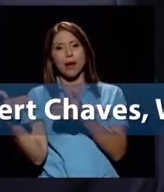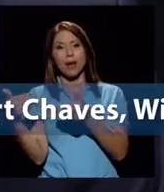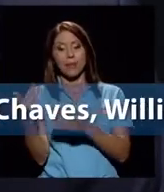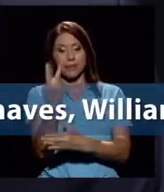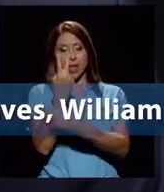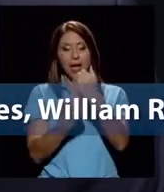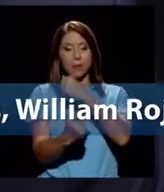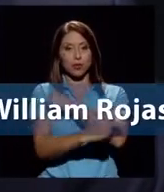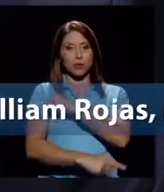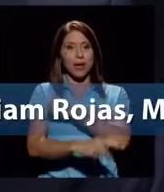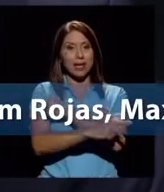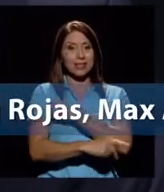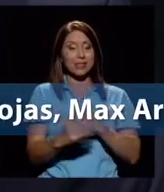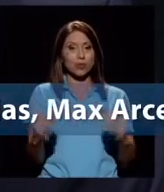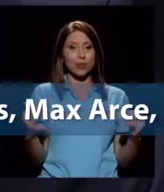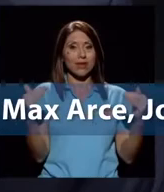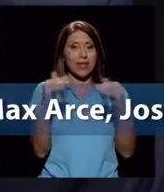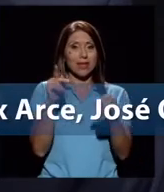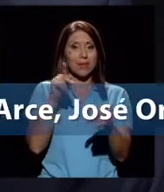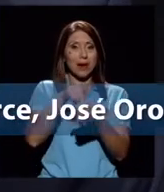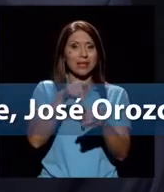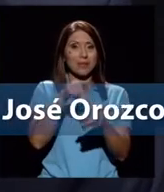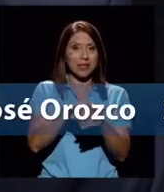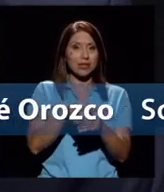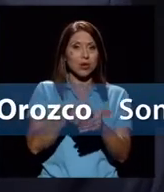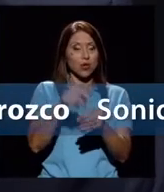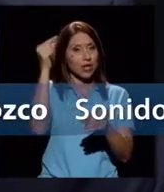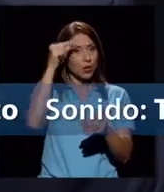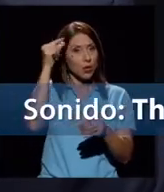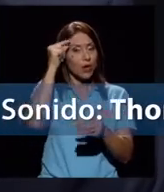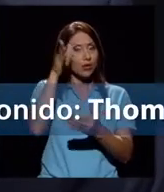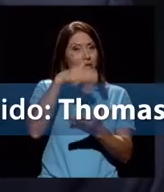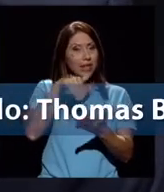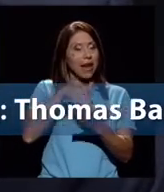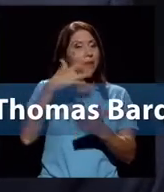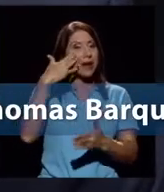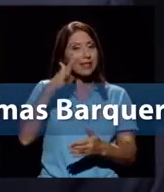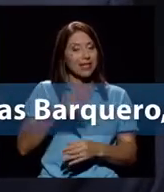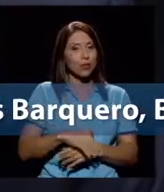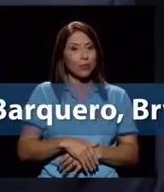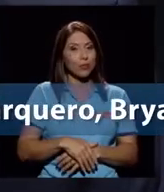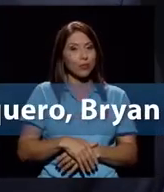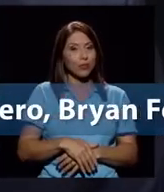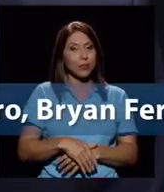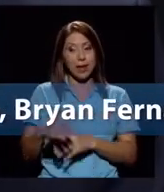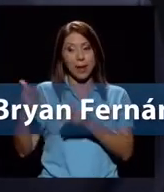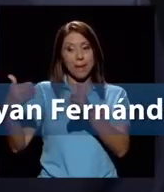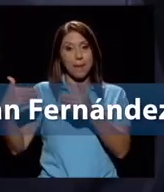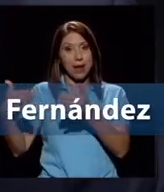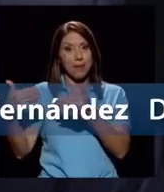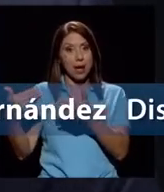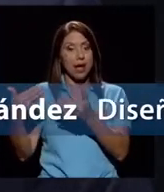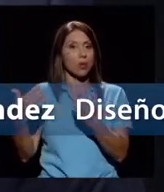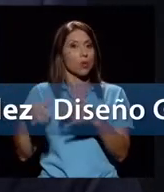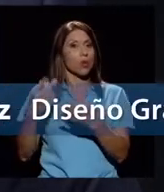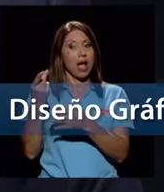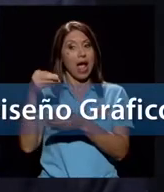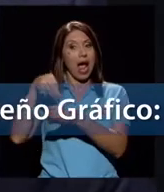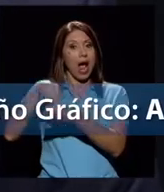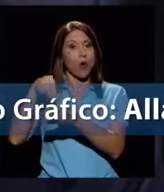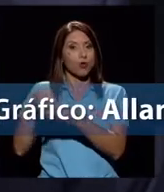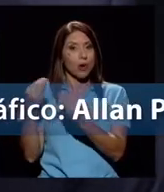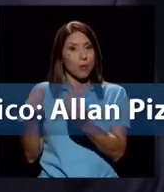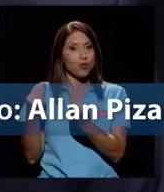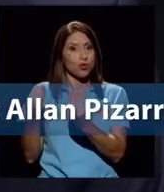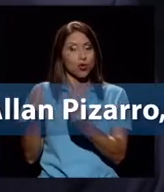de participación del sector gobierno central parecido ellos ahorran mucho e invierten mucho